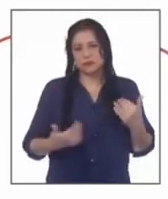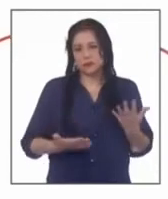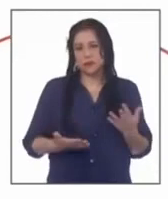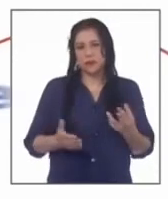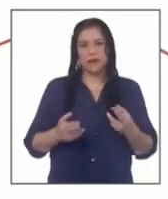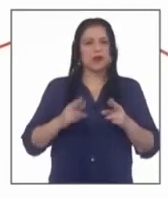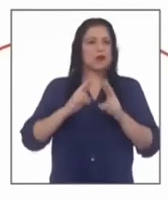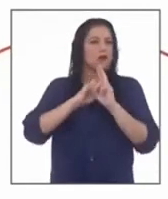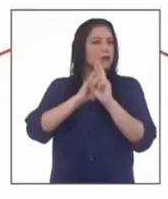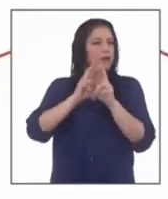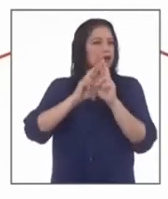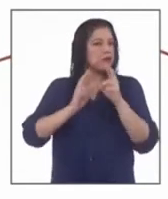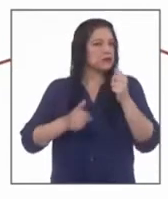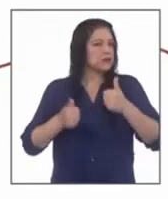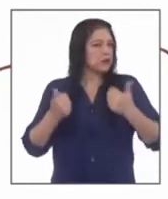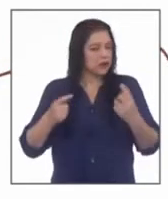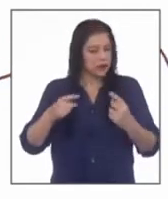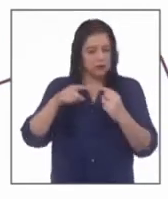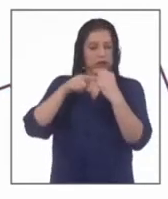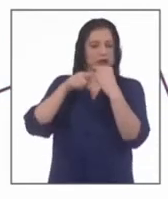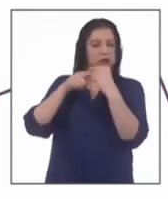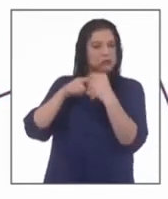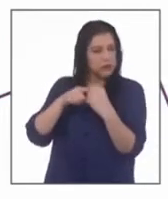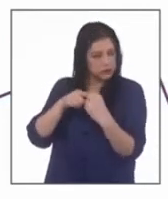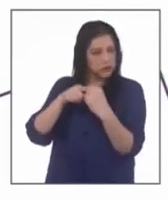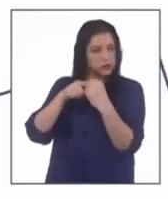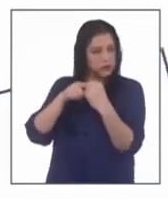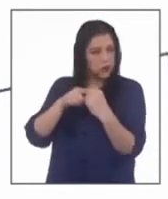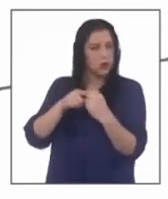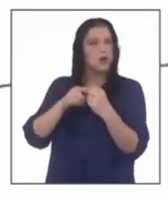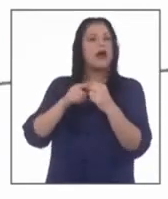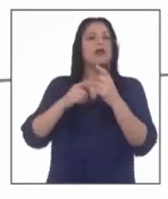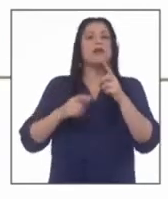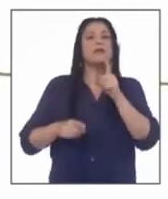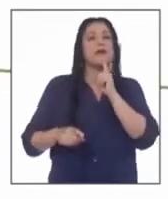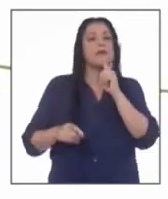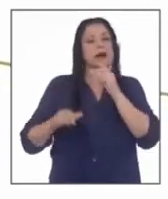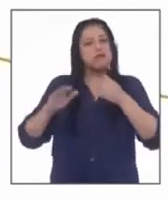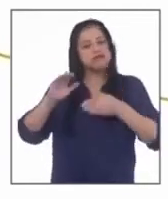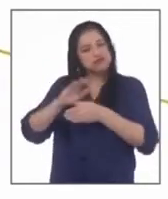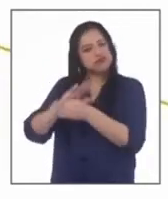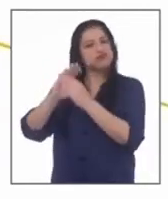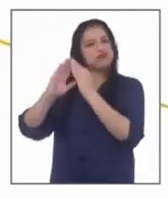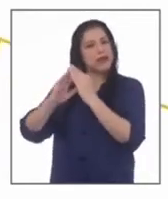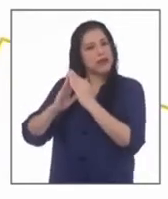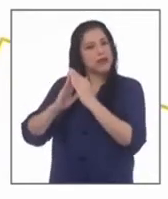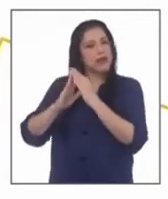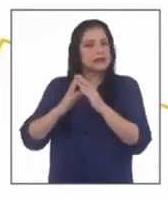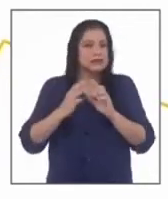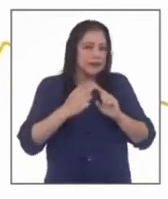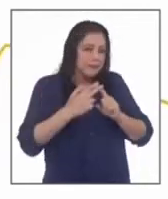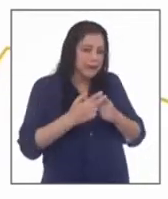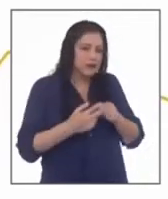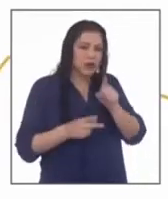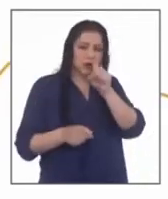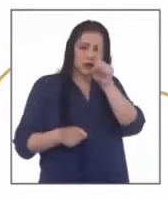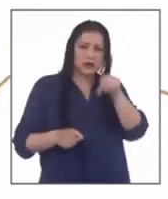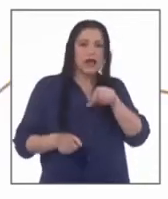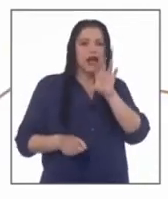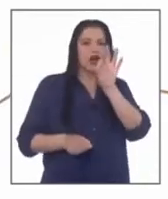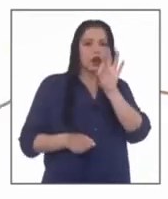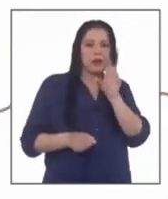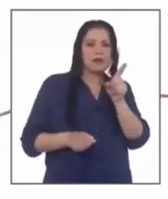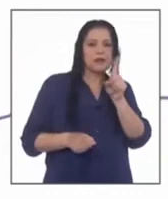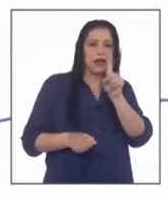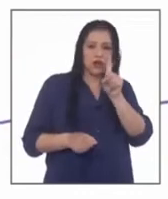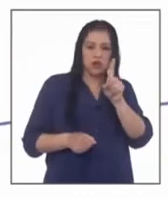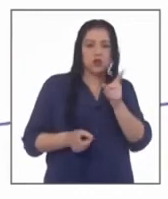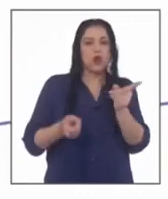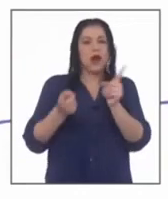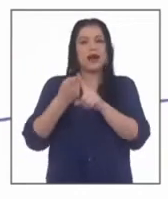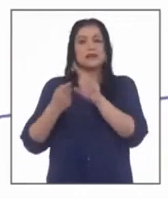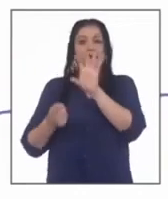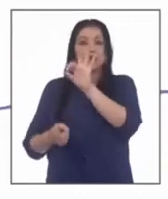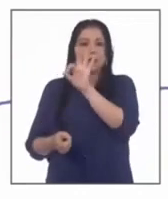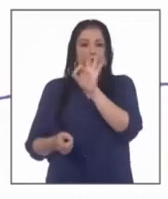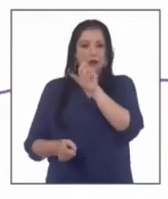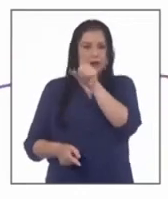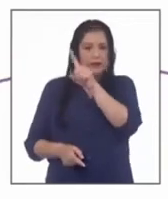Como respuesta, la saturación de oxígeno durante su permanencia en casa osciló en el intervalo cerrado 91 a